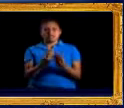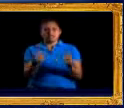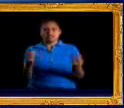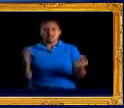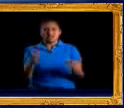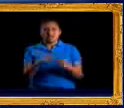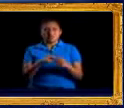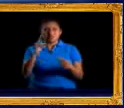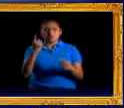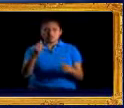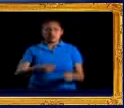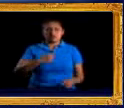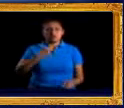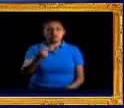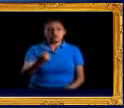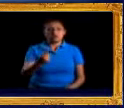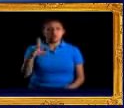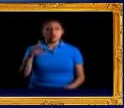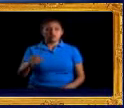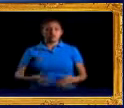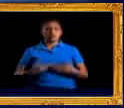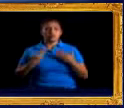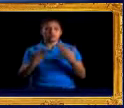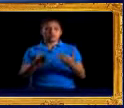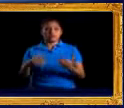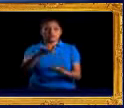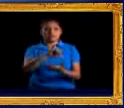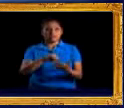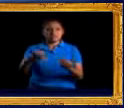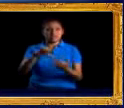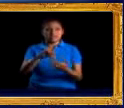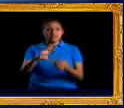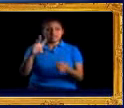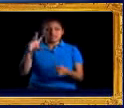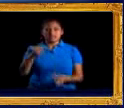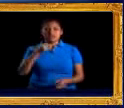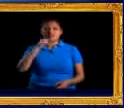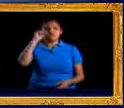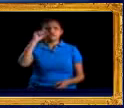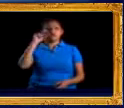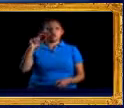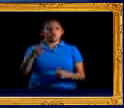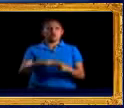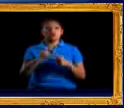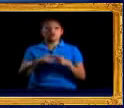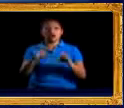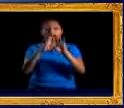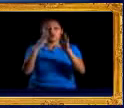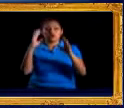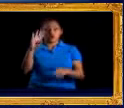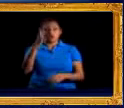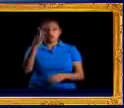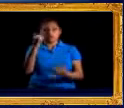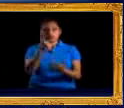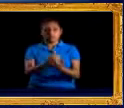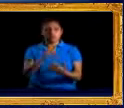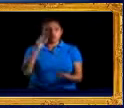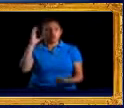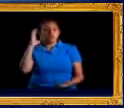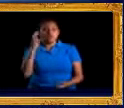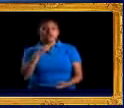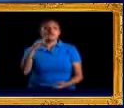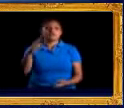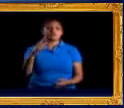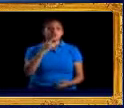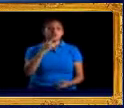el vino. Y cuando abrió el cuarto sello, oí la voz de la cuarta criatura viviente decir: